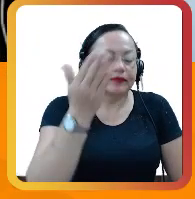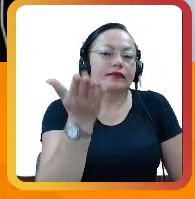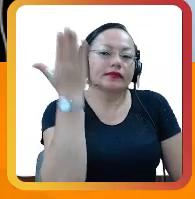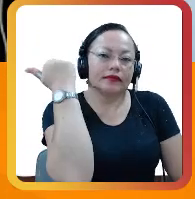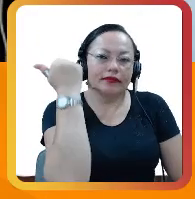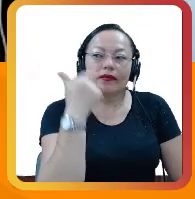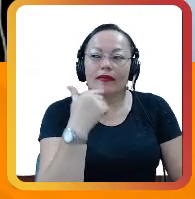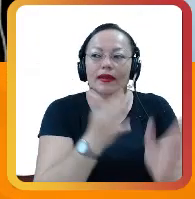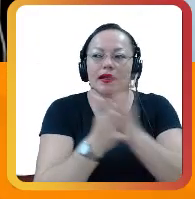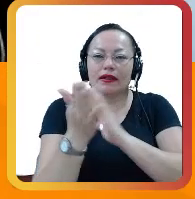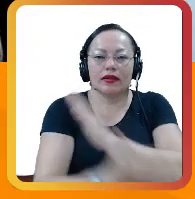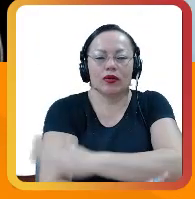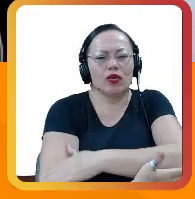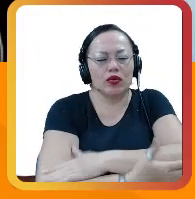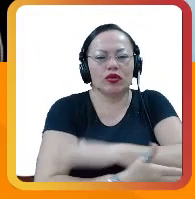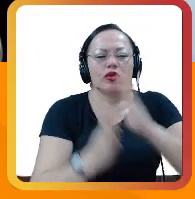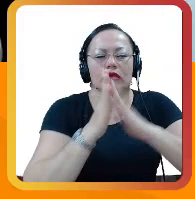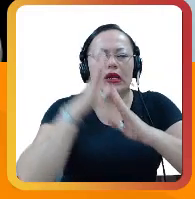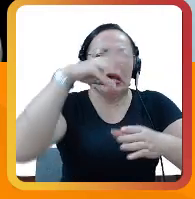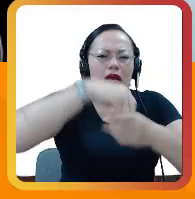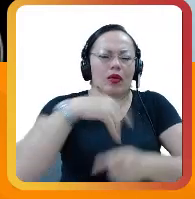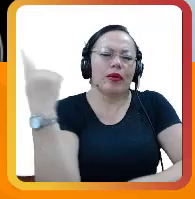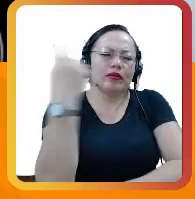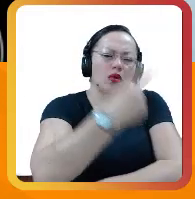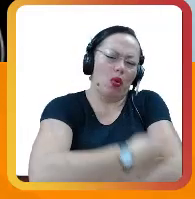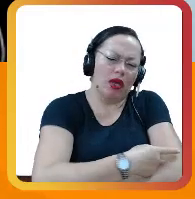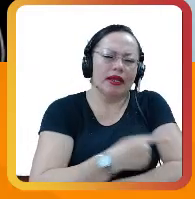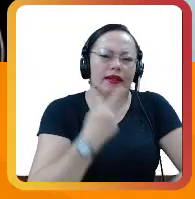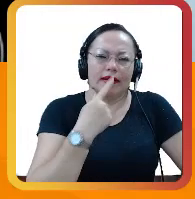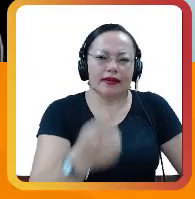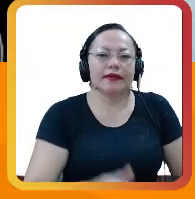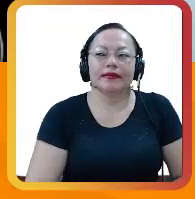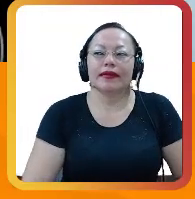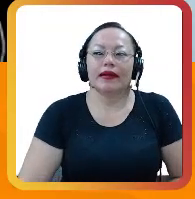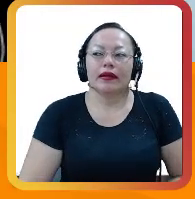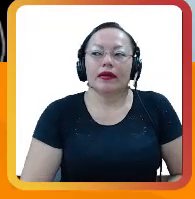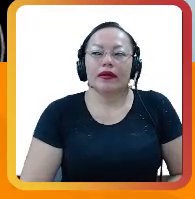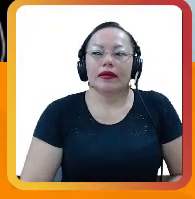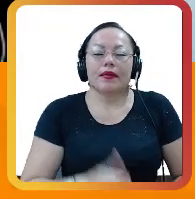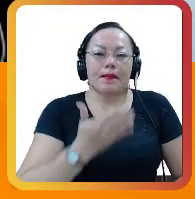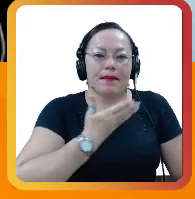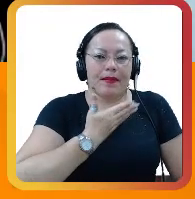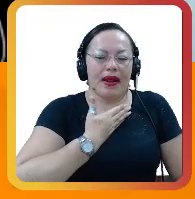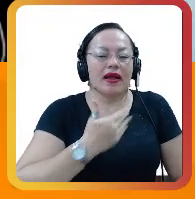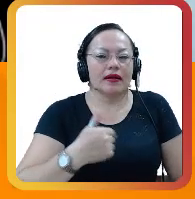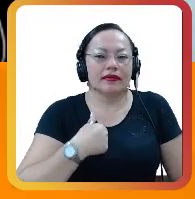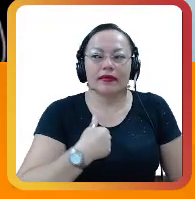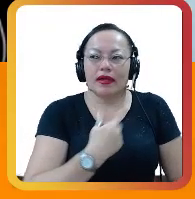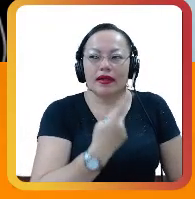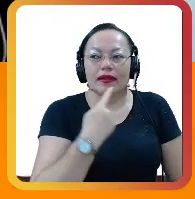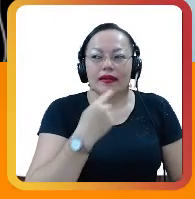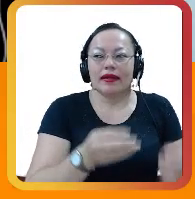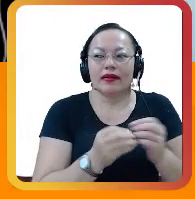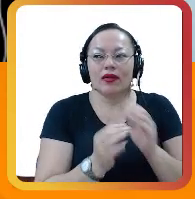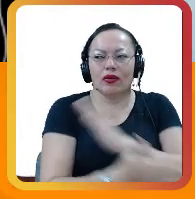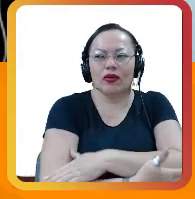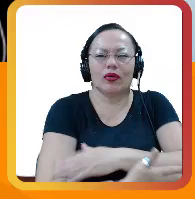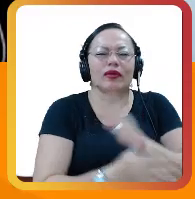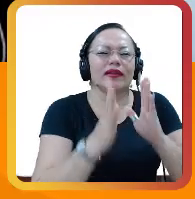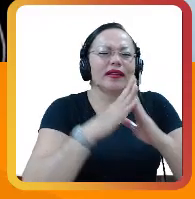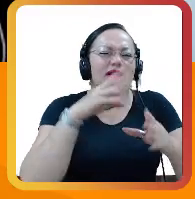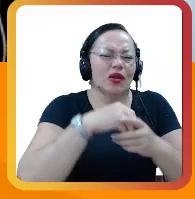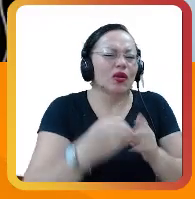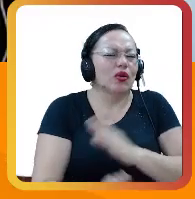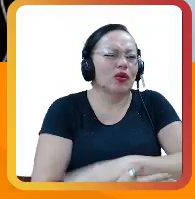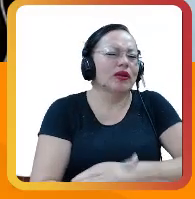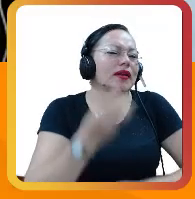dediqué a mi casa, a estar compartiendo con mi madre y bueno, en el hogar. Muy